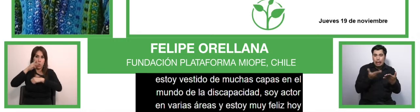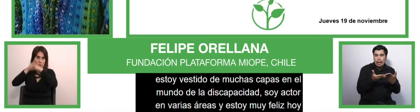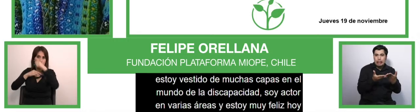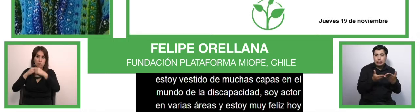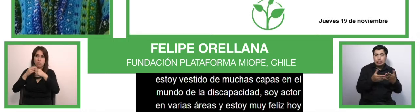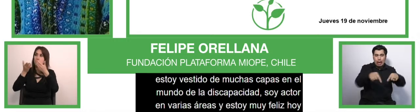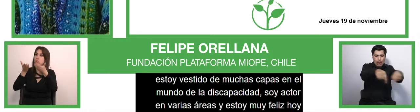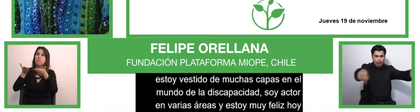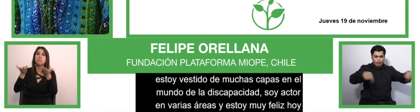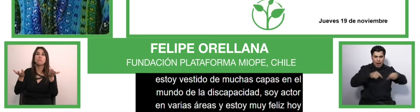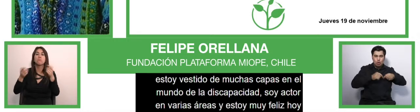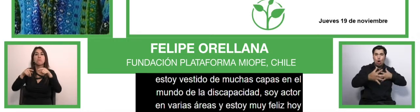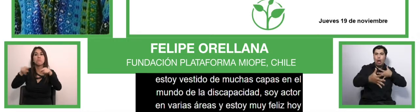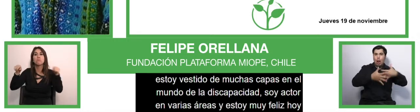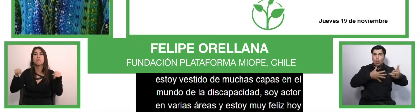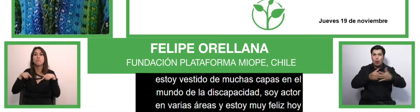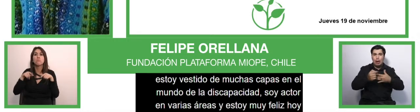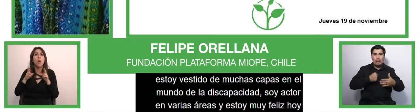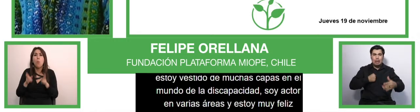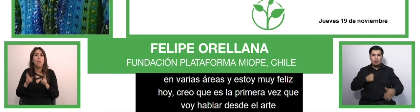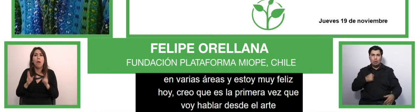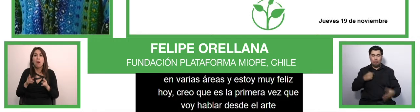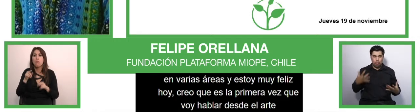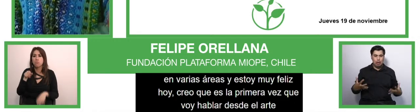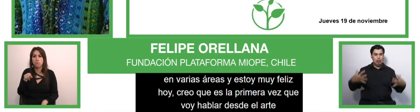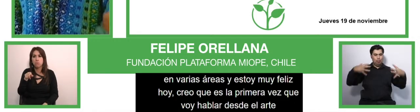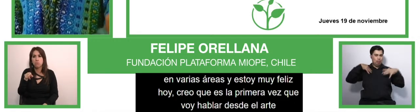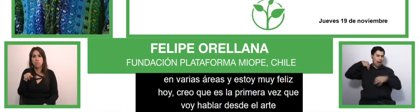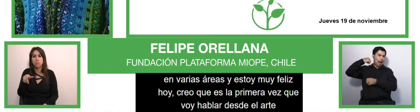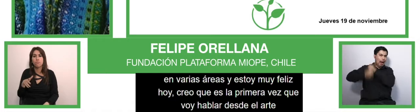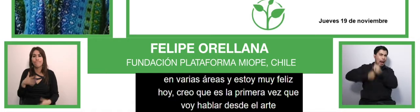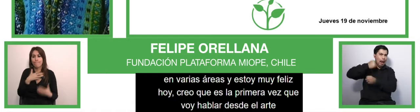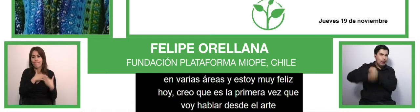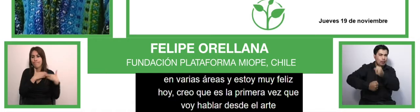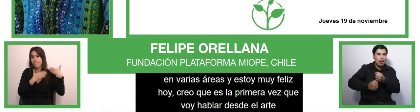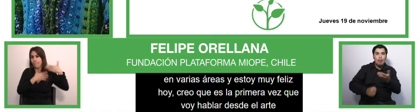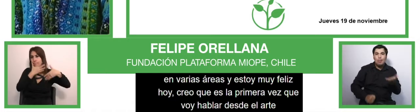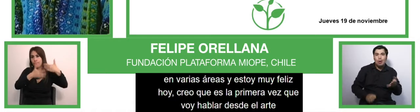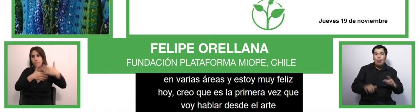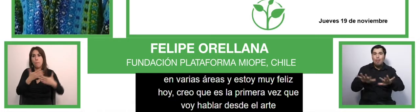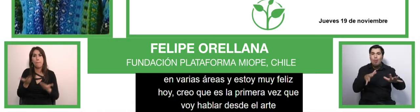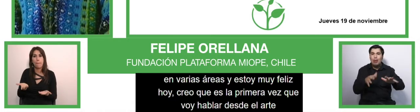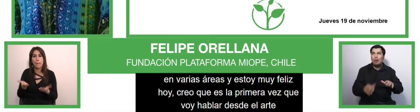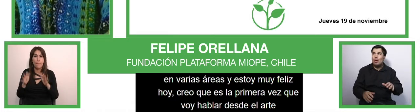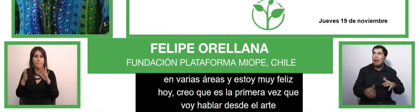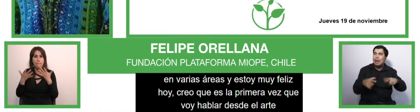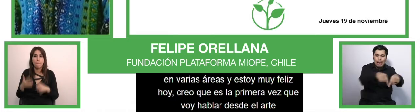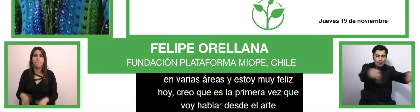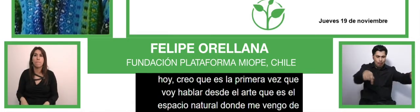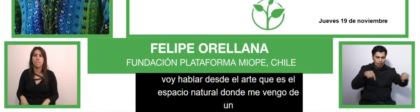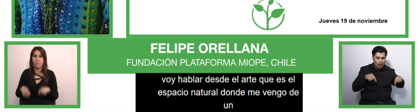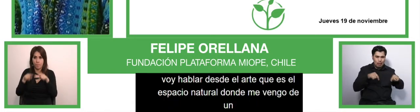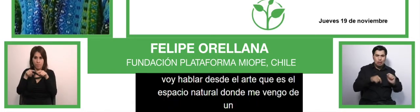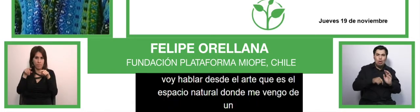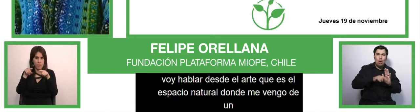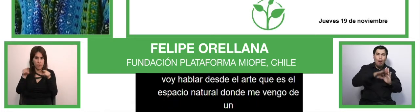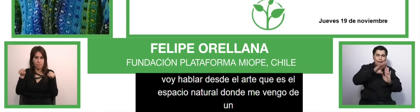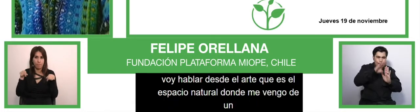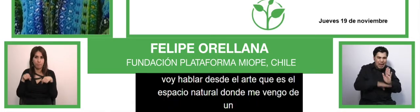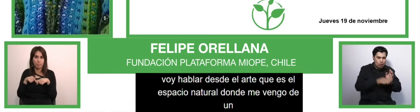el cual me vengo desenvolviendo hace muchos años, pero era quizás el espacio menos explotado o el